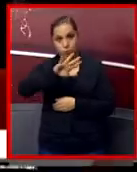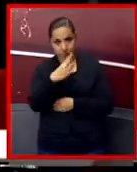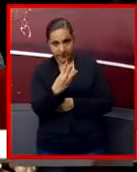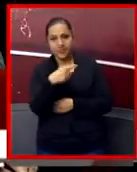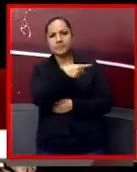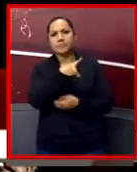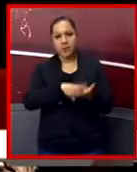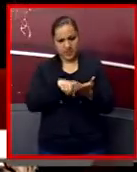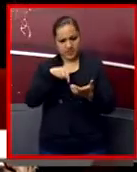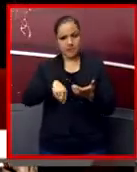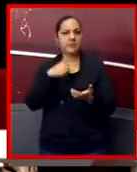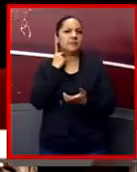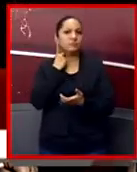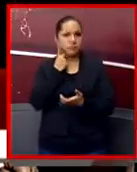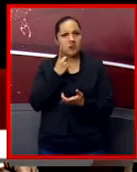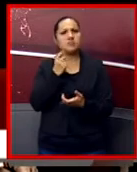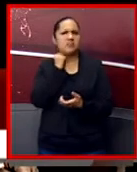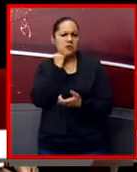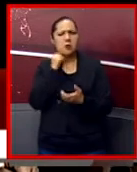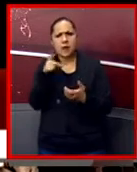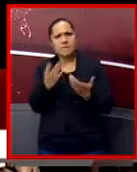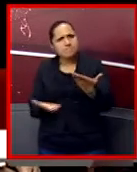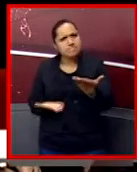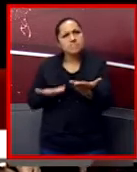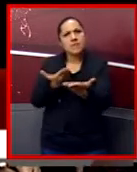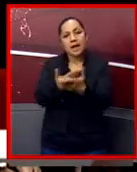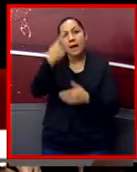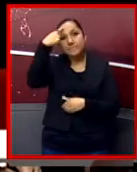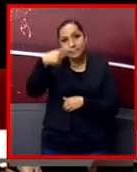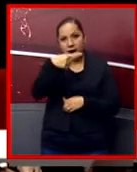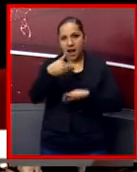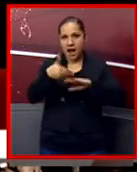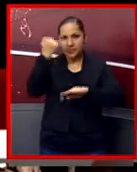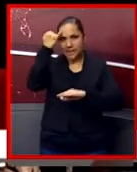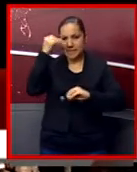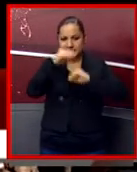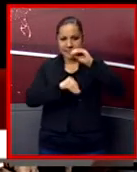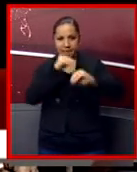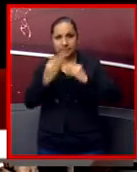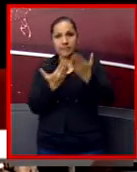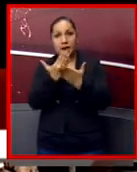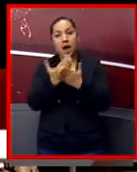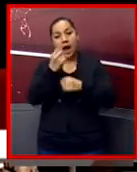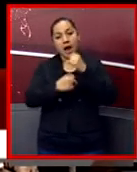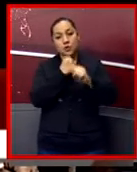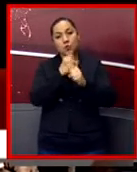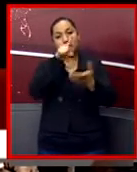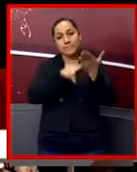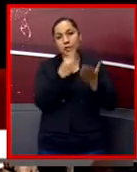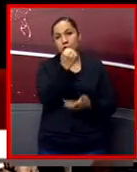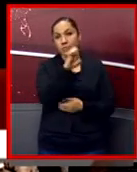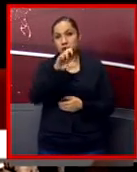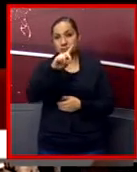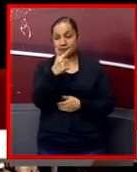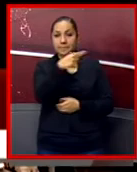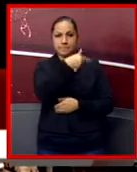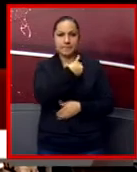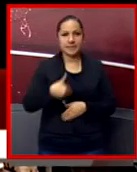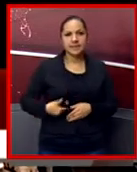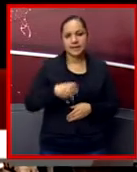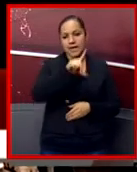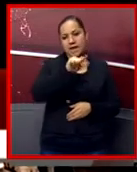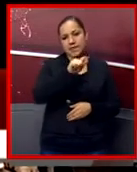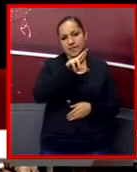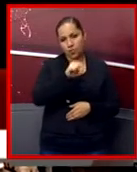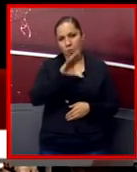Unión una propuesta para que se continuara con el trámite de una iniciativa presentada en 1937 por el entonces presidente Lázaro